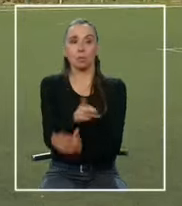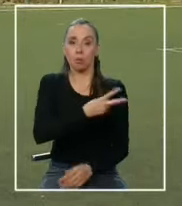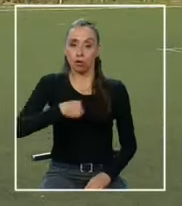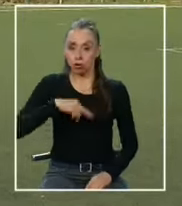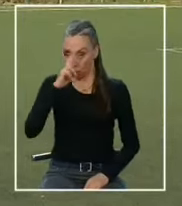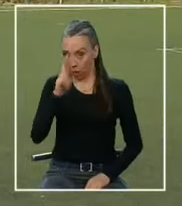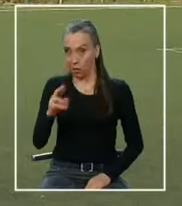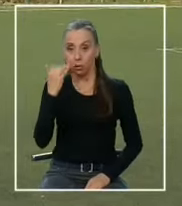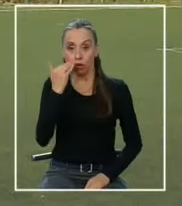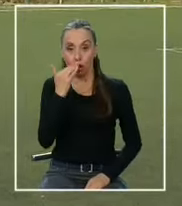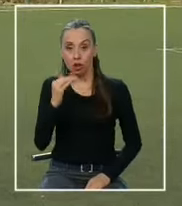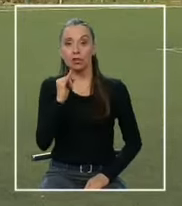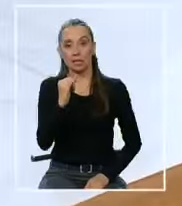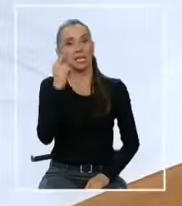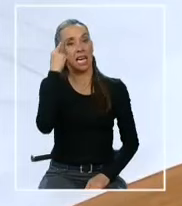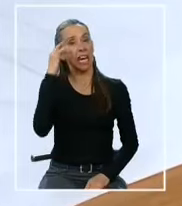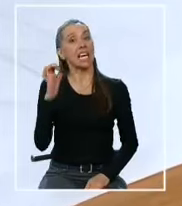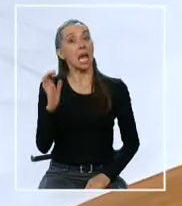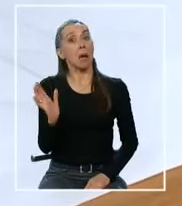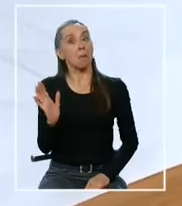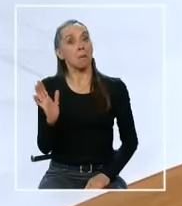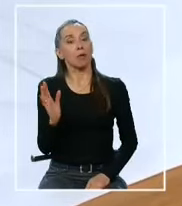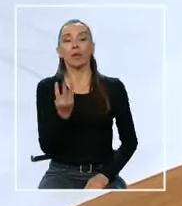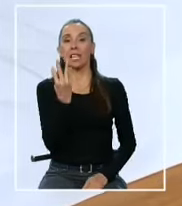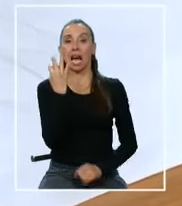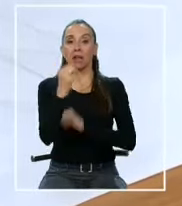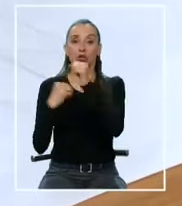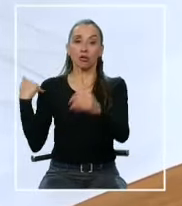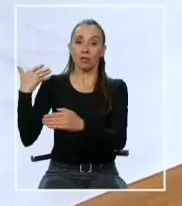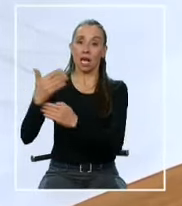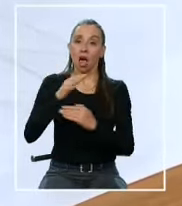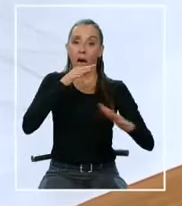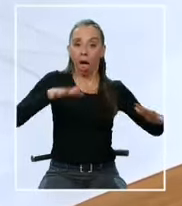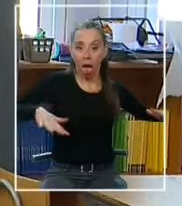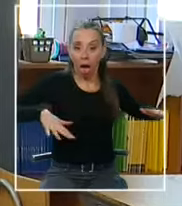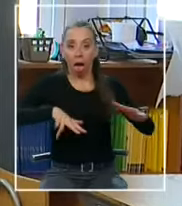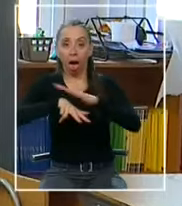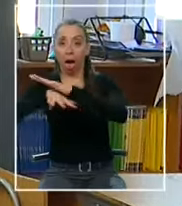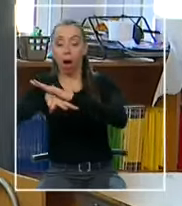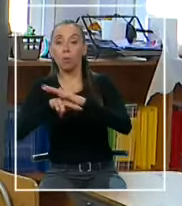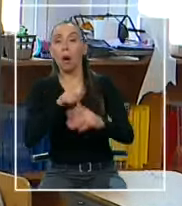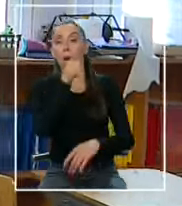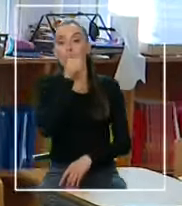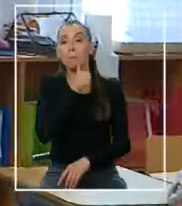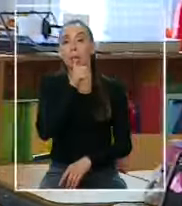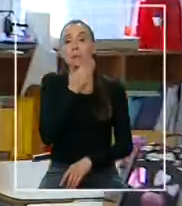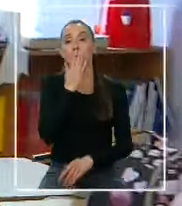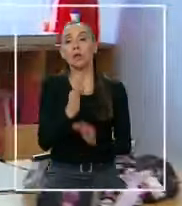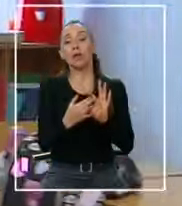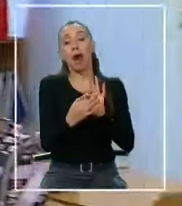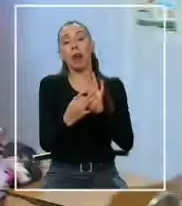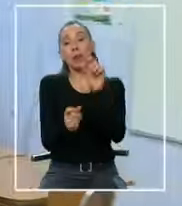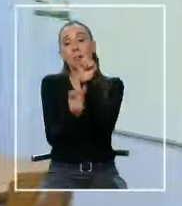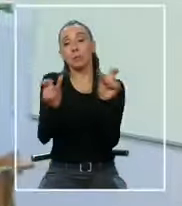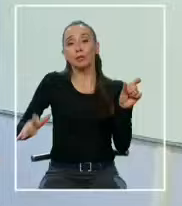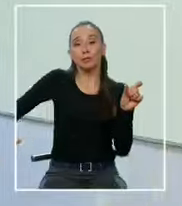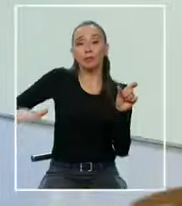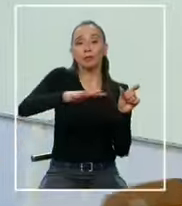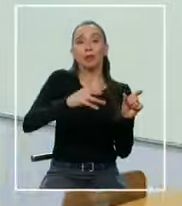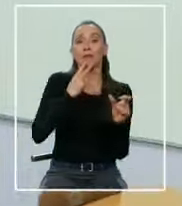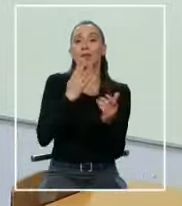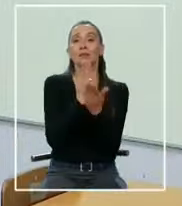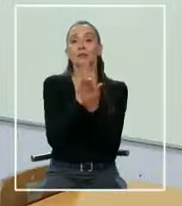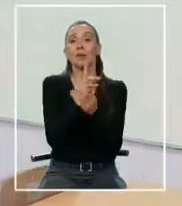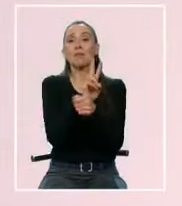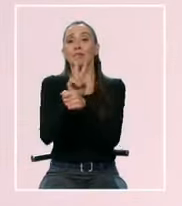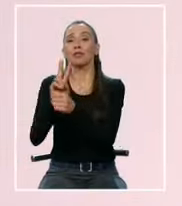niños vamos a creer. A 14 años del tsunami, la paciencia será la mejor aliada para esta comunidad